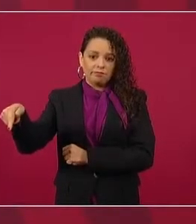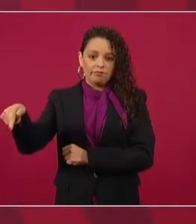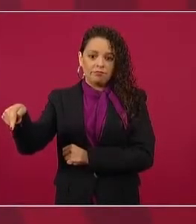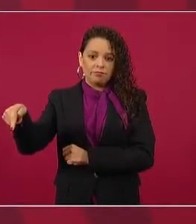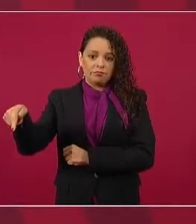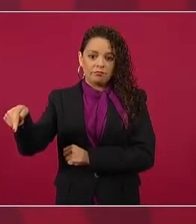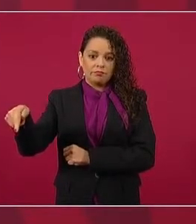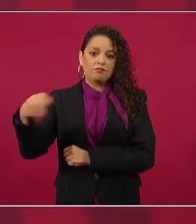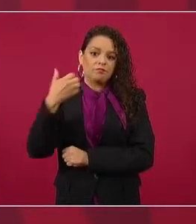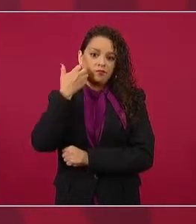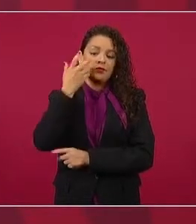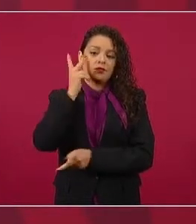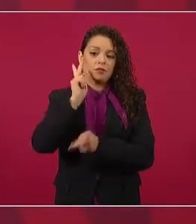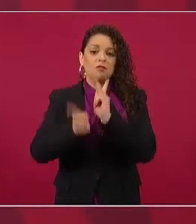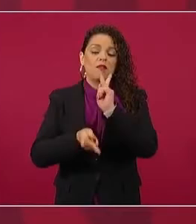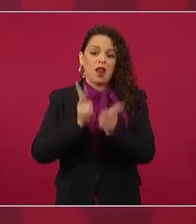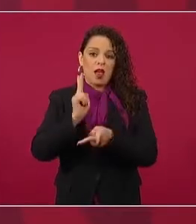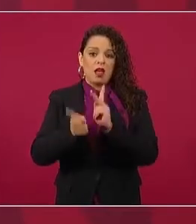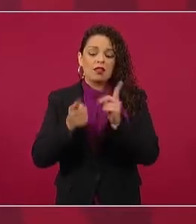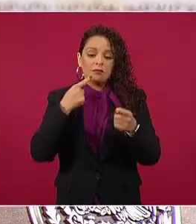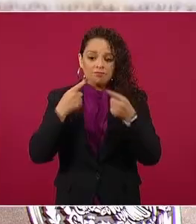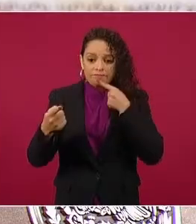queremos hablar con ellos.